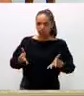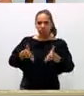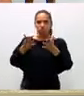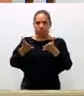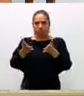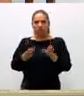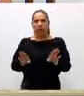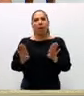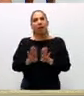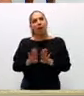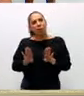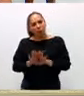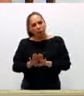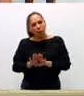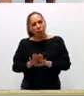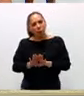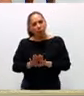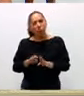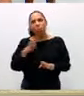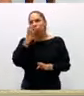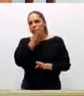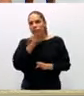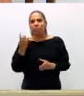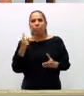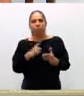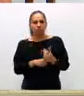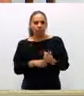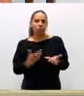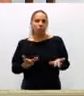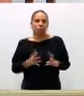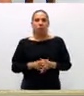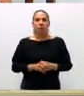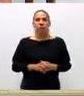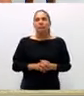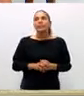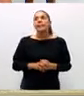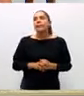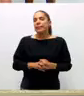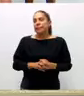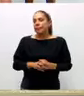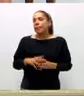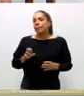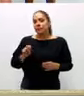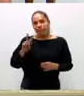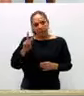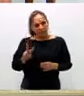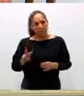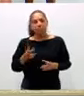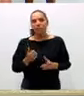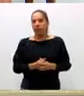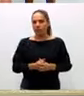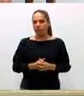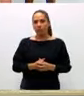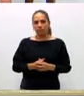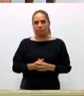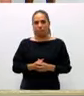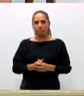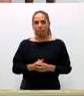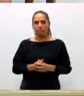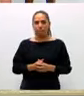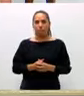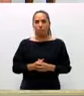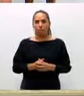saber intervenir de manera oportuna? Sí, efectivamente, las dos, el comentario anterior y esta